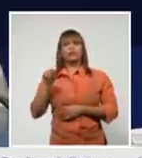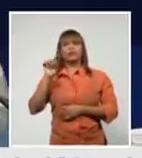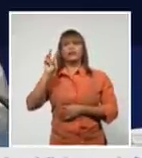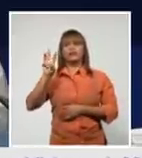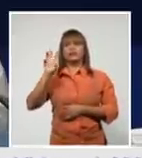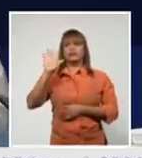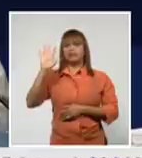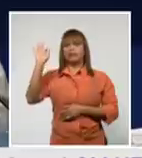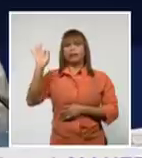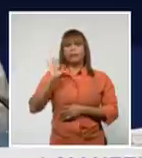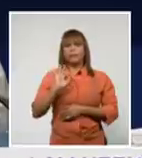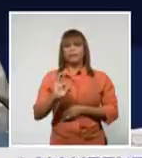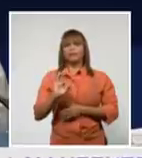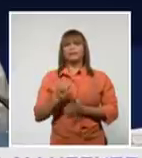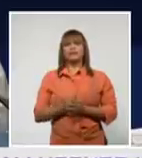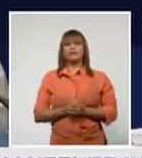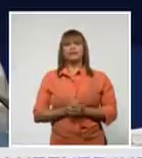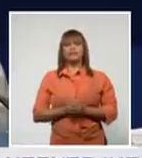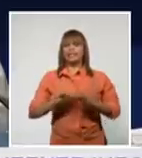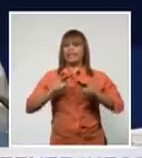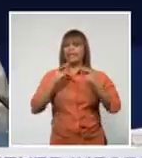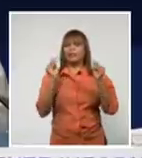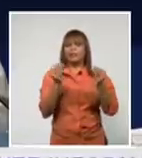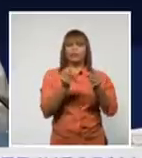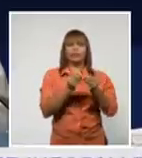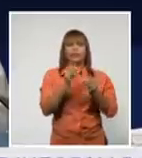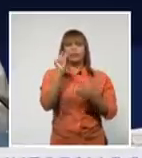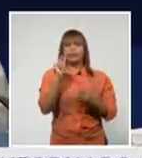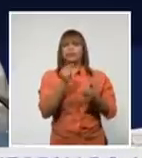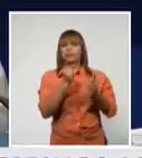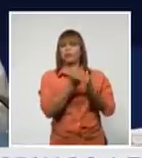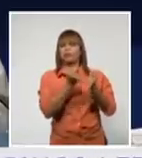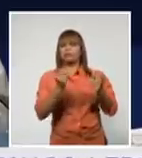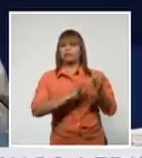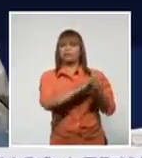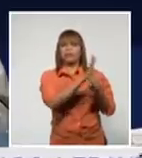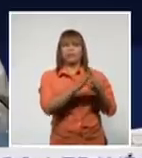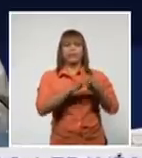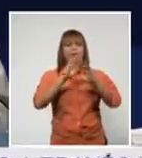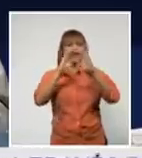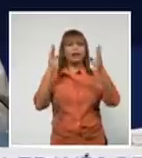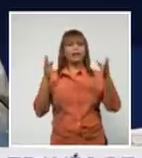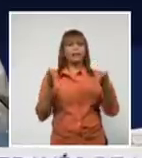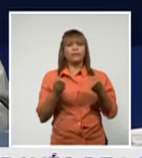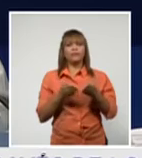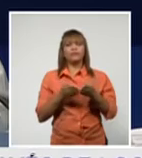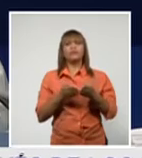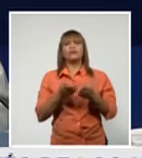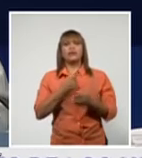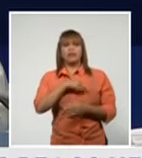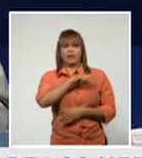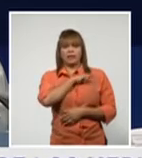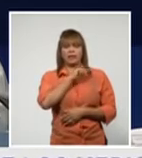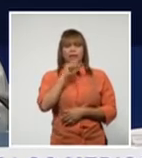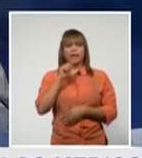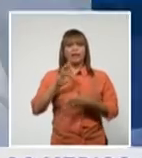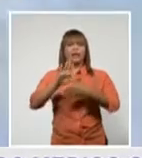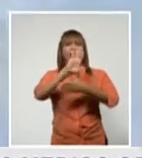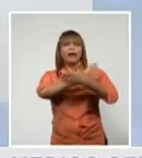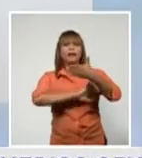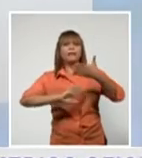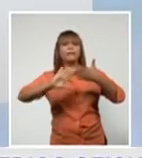49,35% del total de casos reportados en el mundo, ayer en nuestra región se